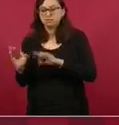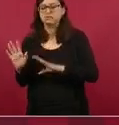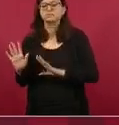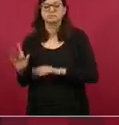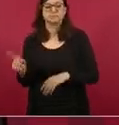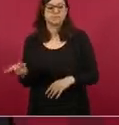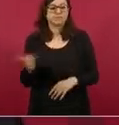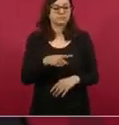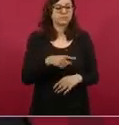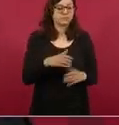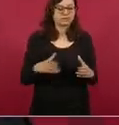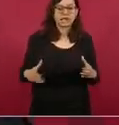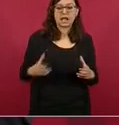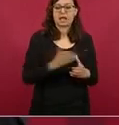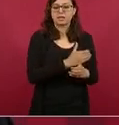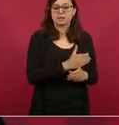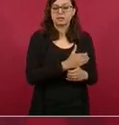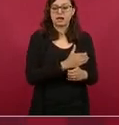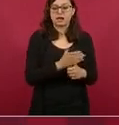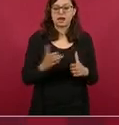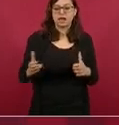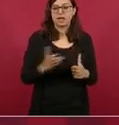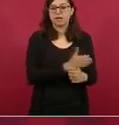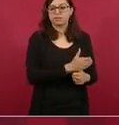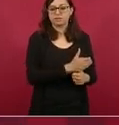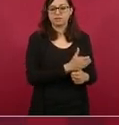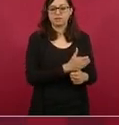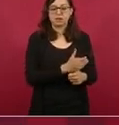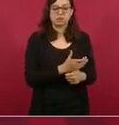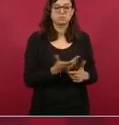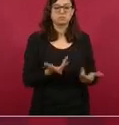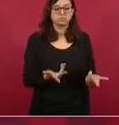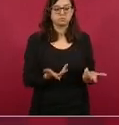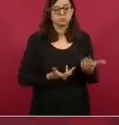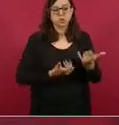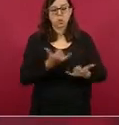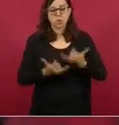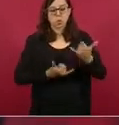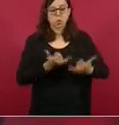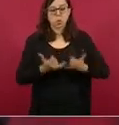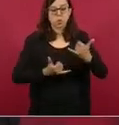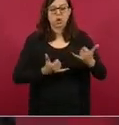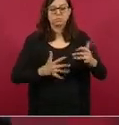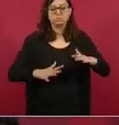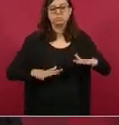de aquí, a jugar dominó con los amigos.